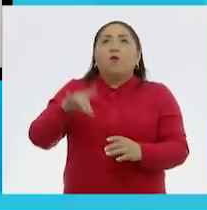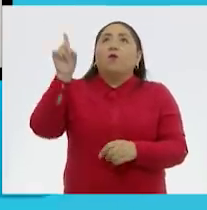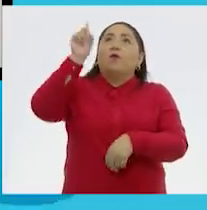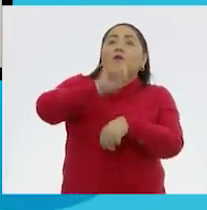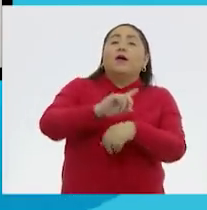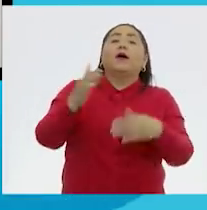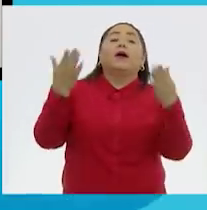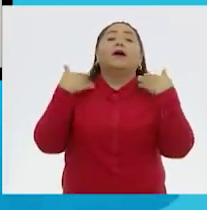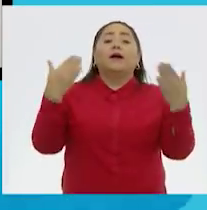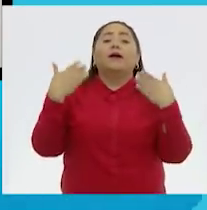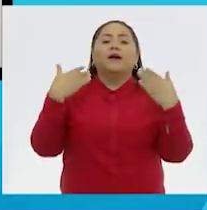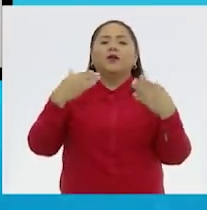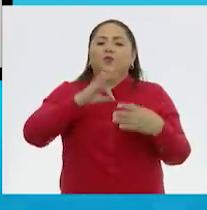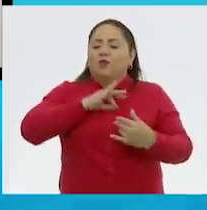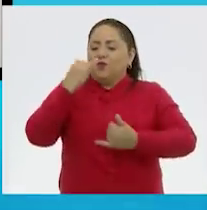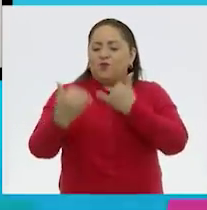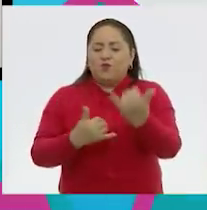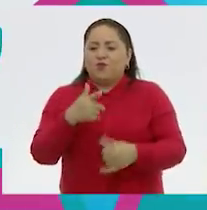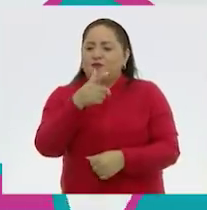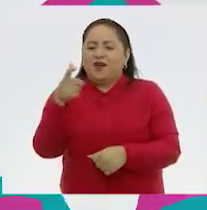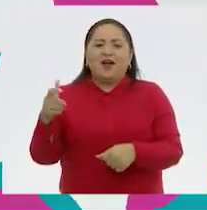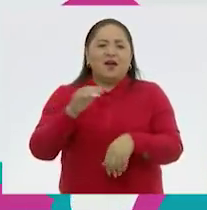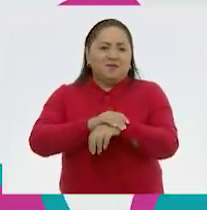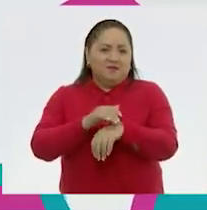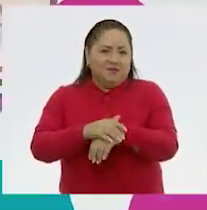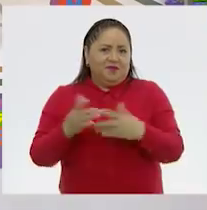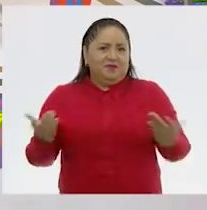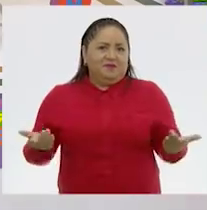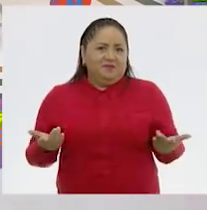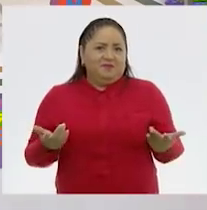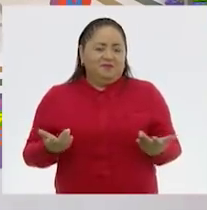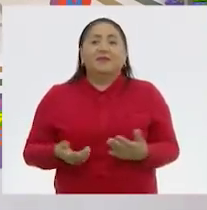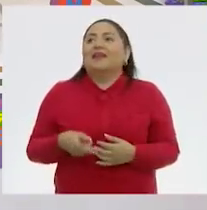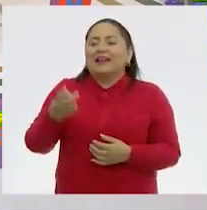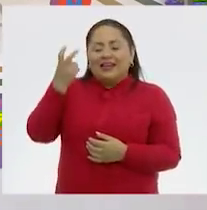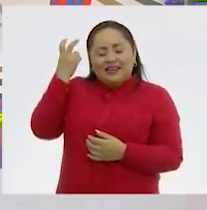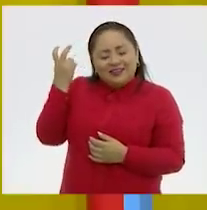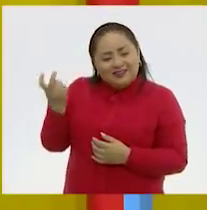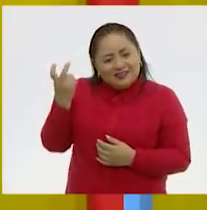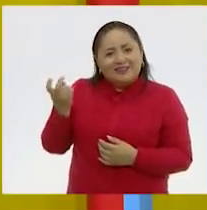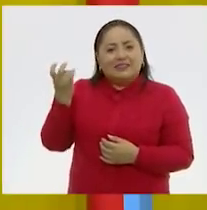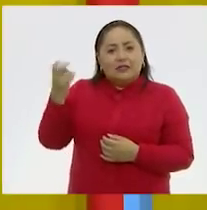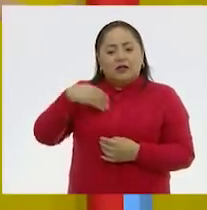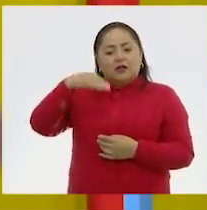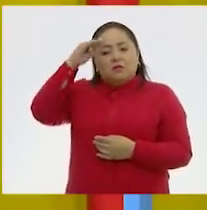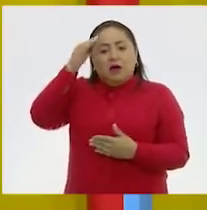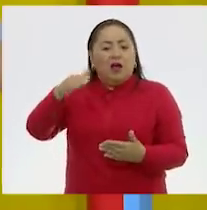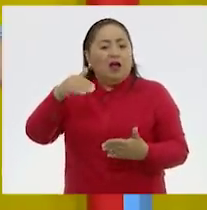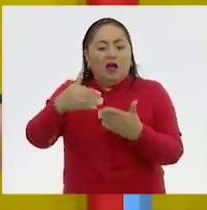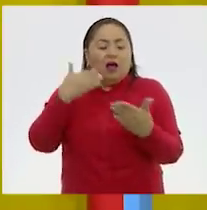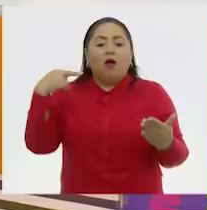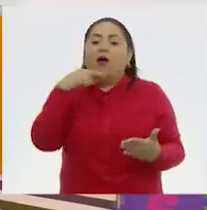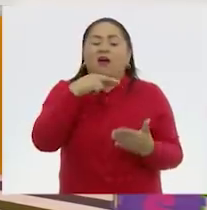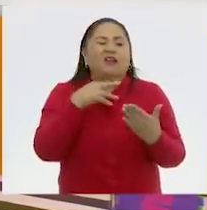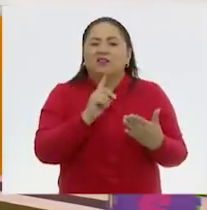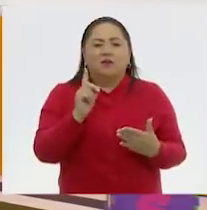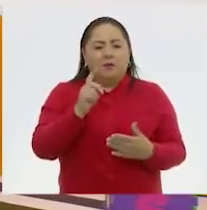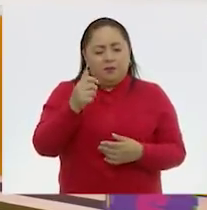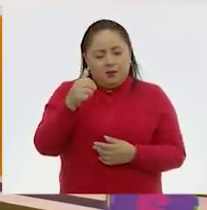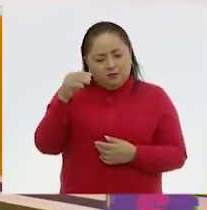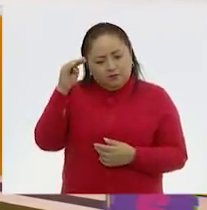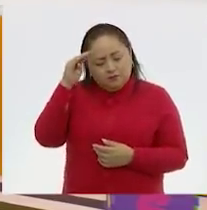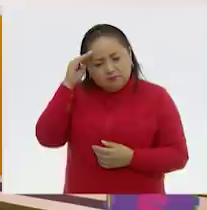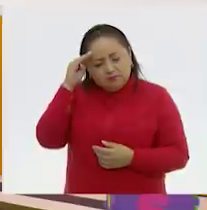calor y pueda mojarme y jugar con mis amigos. Pues sí. Lo pienso bien, dice Mateo, ¿no?